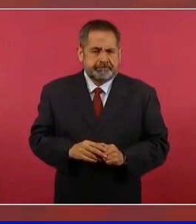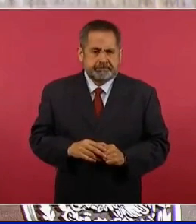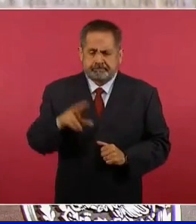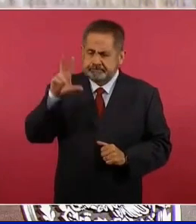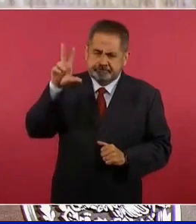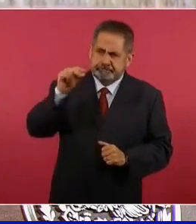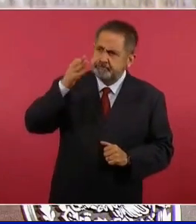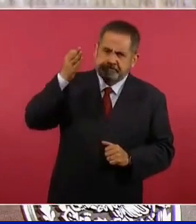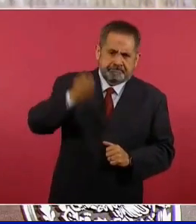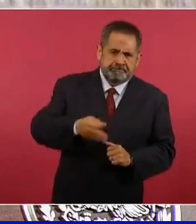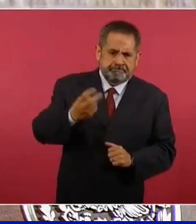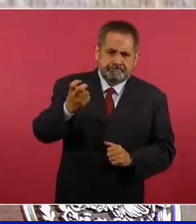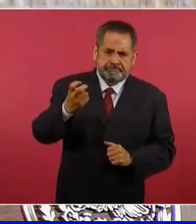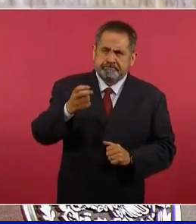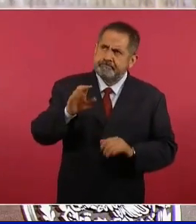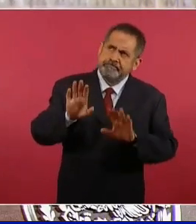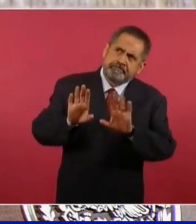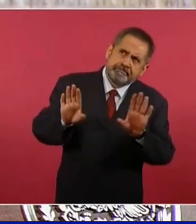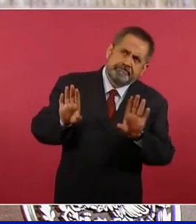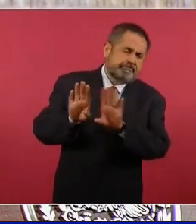No aceptamos